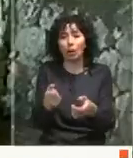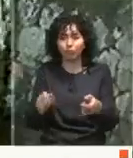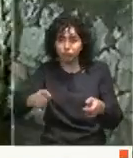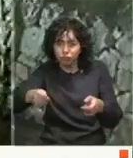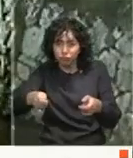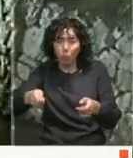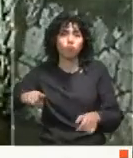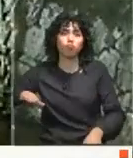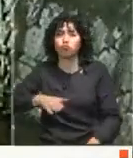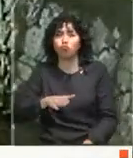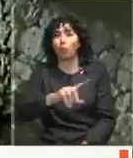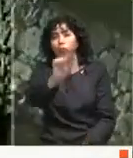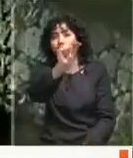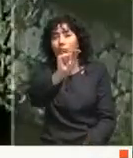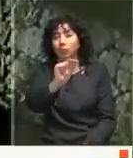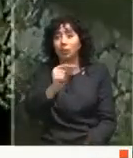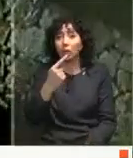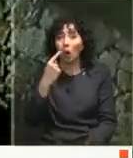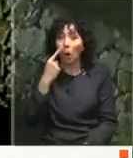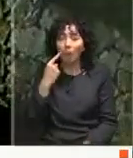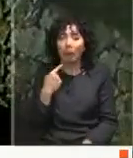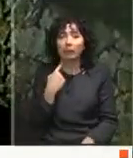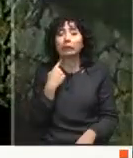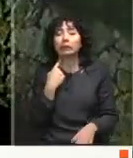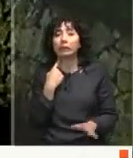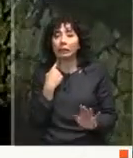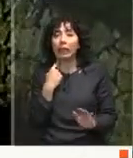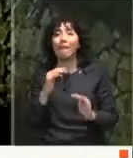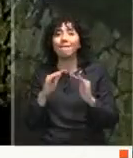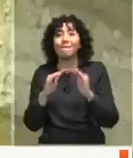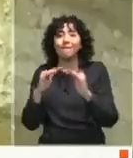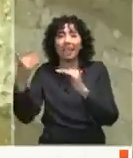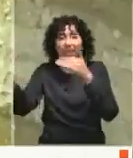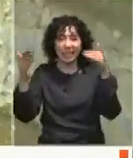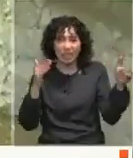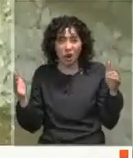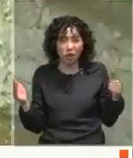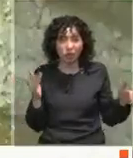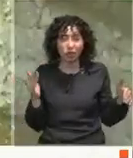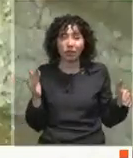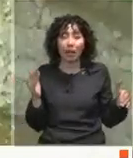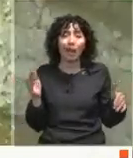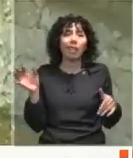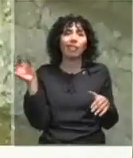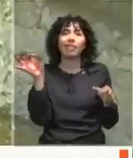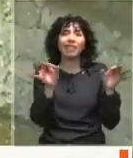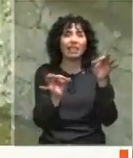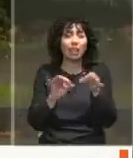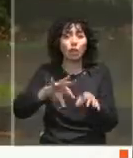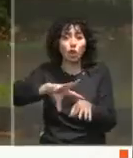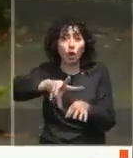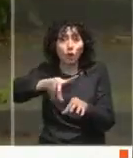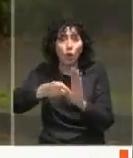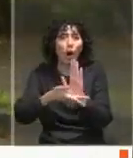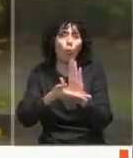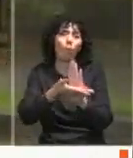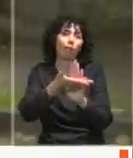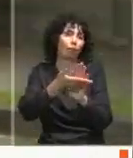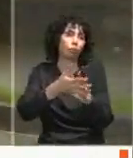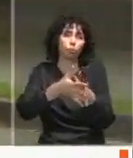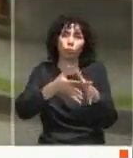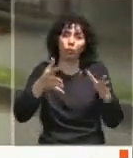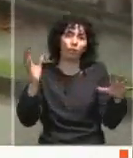El afectado sabe que pudo ser peor y los vecinos de Andalucía en San Pedro de la Paz dicen que los robos aumentaron en cantidad